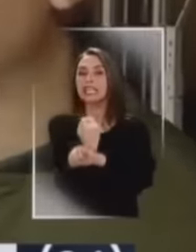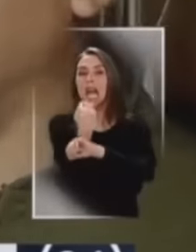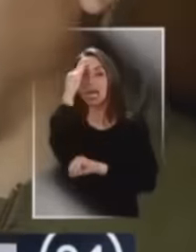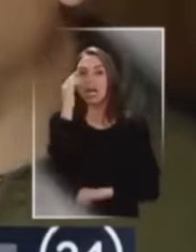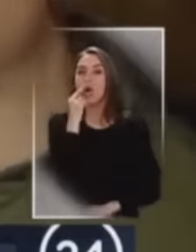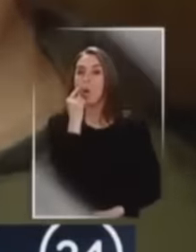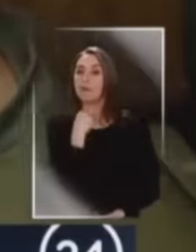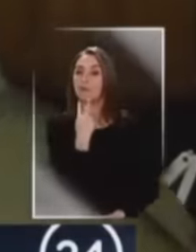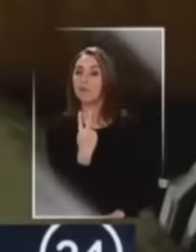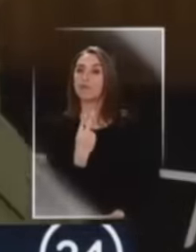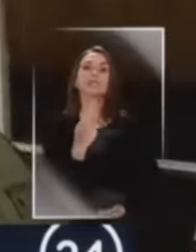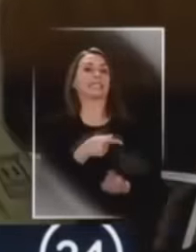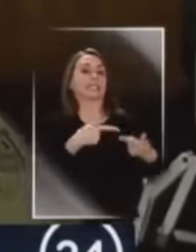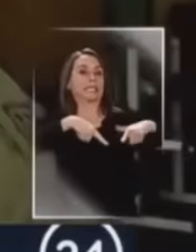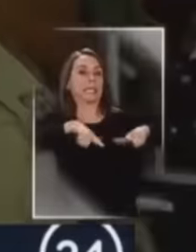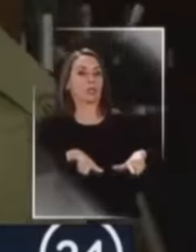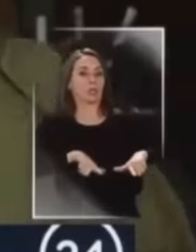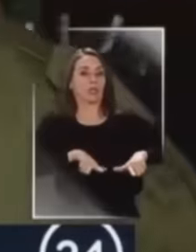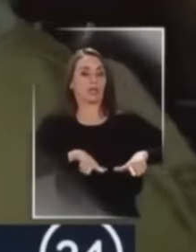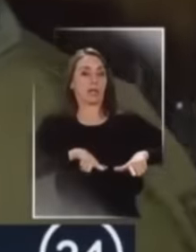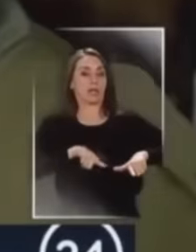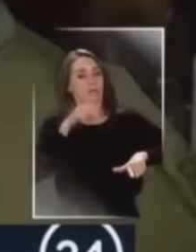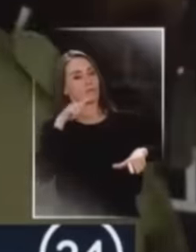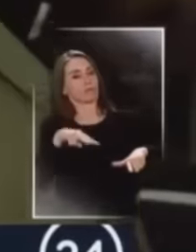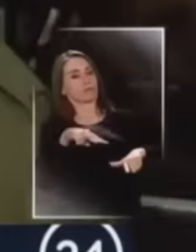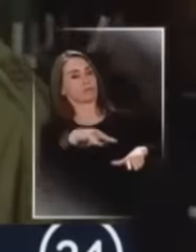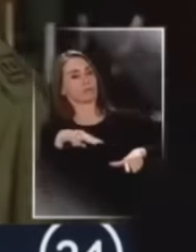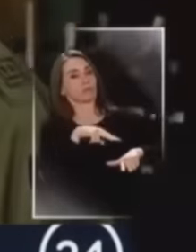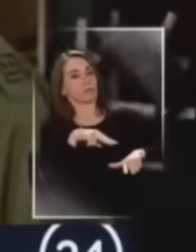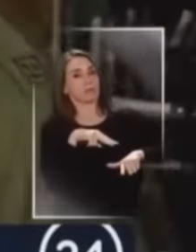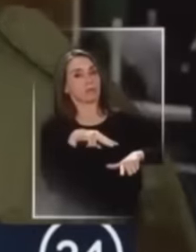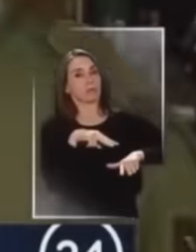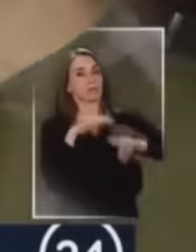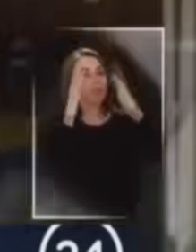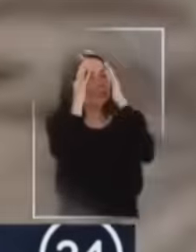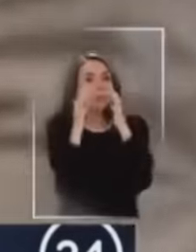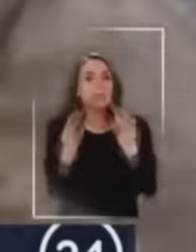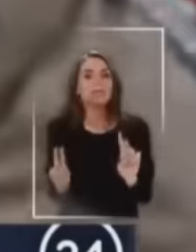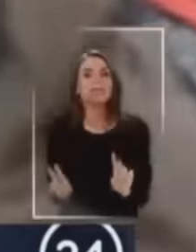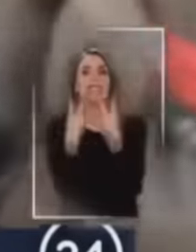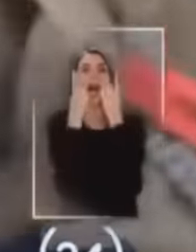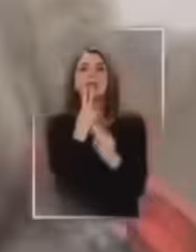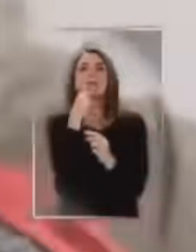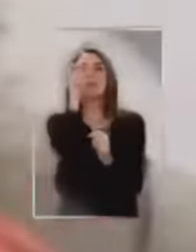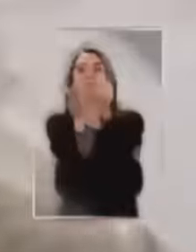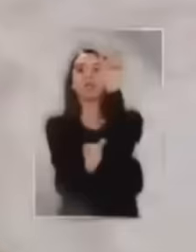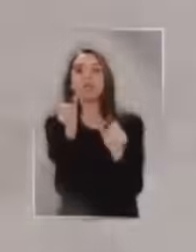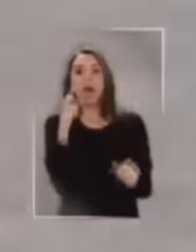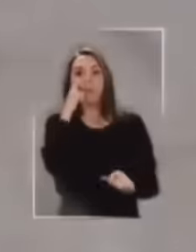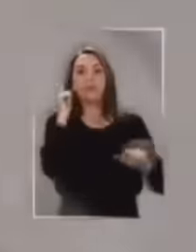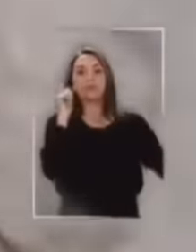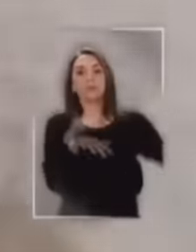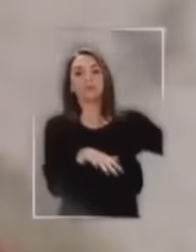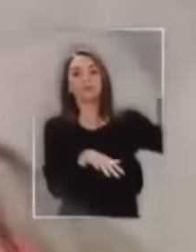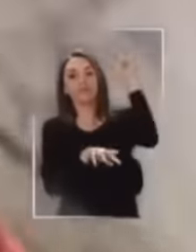lo veo como una unidad que, primero que todo, estamos ocupados de salvar vidas humanas. Bueno.